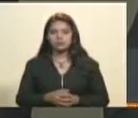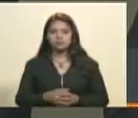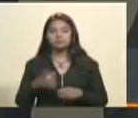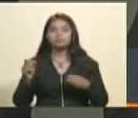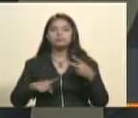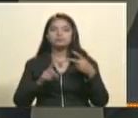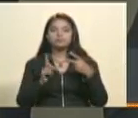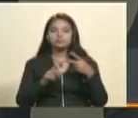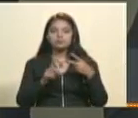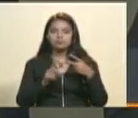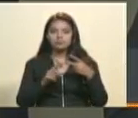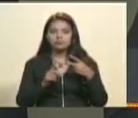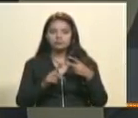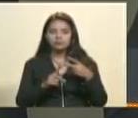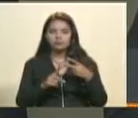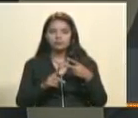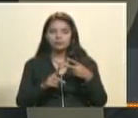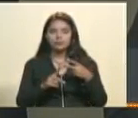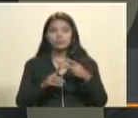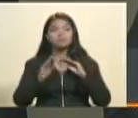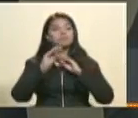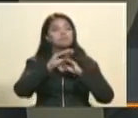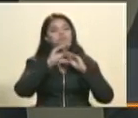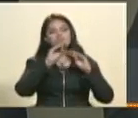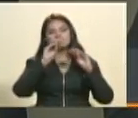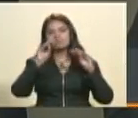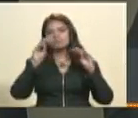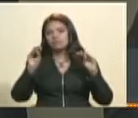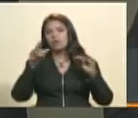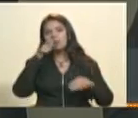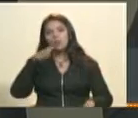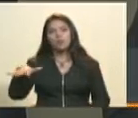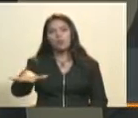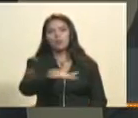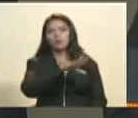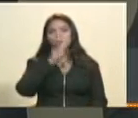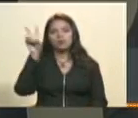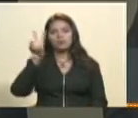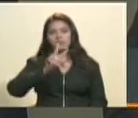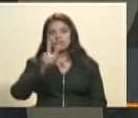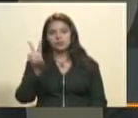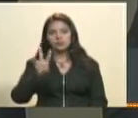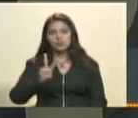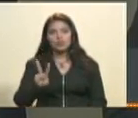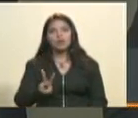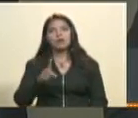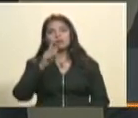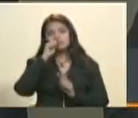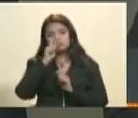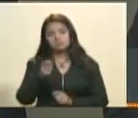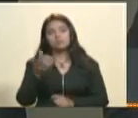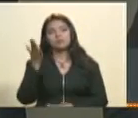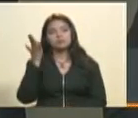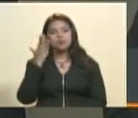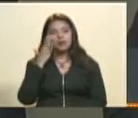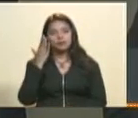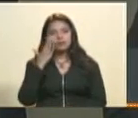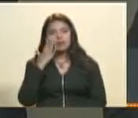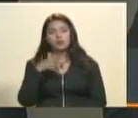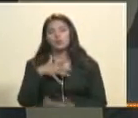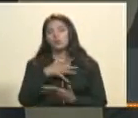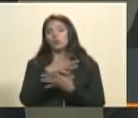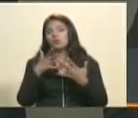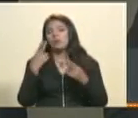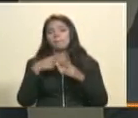Segundo, hacer un llamado a todo el pueblo de Venezuela a reconocer los